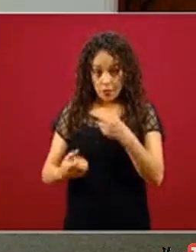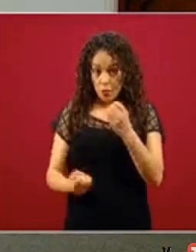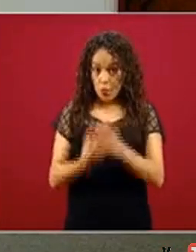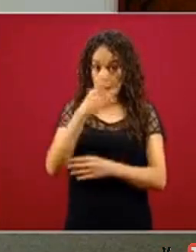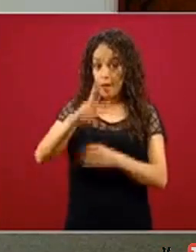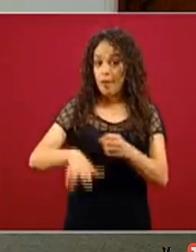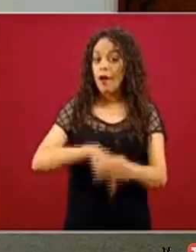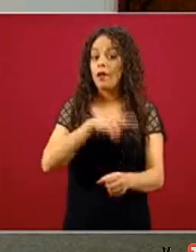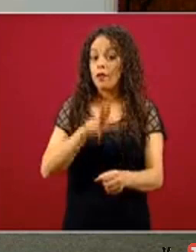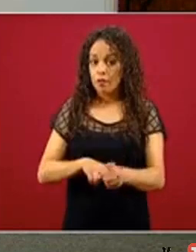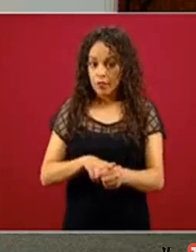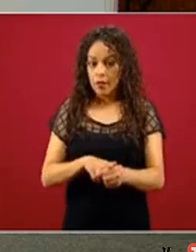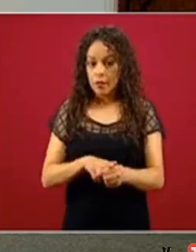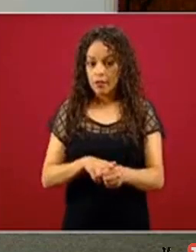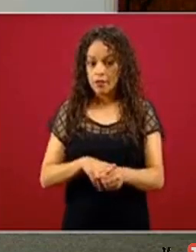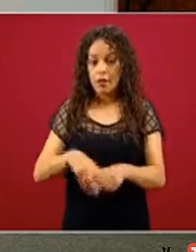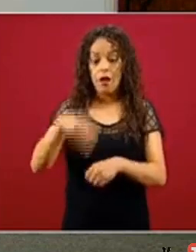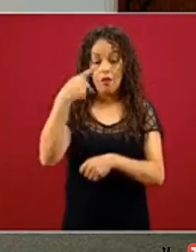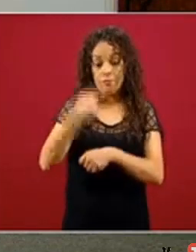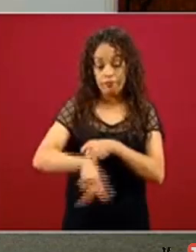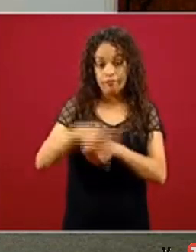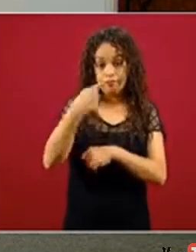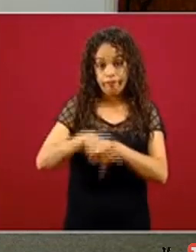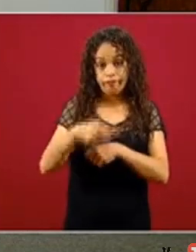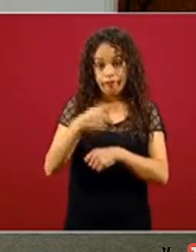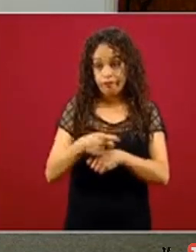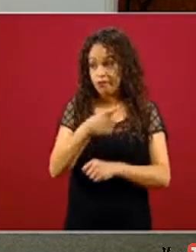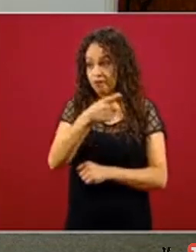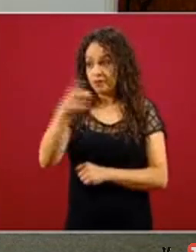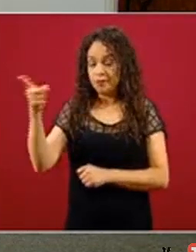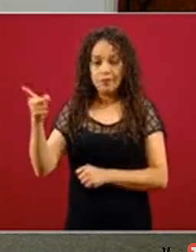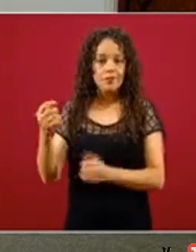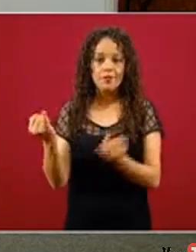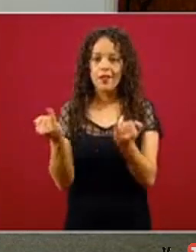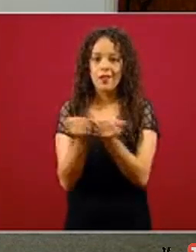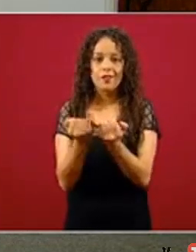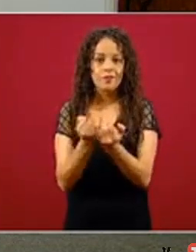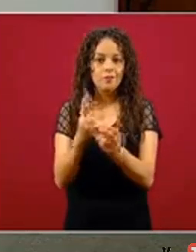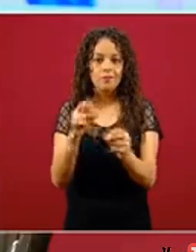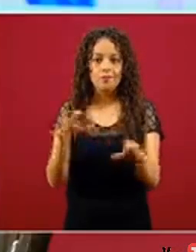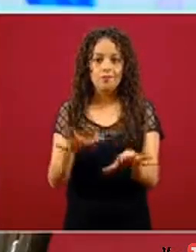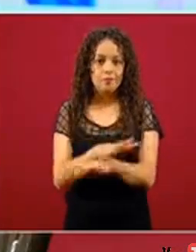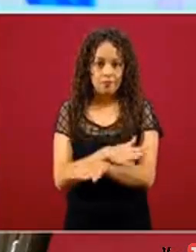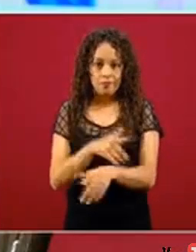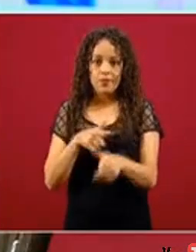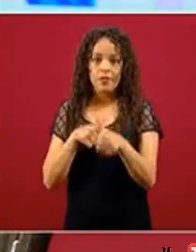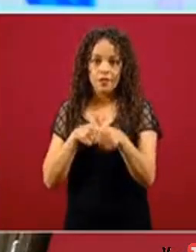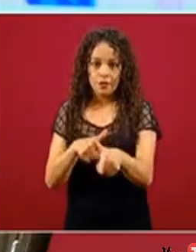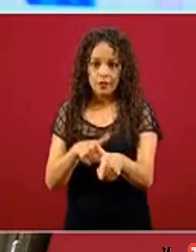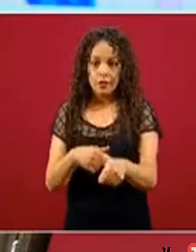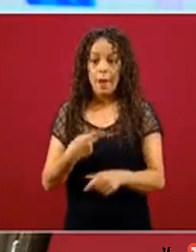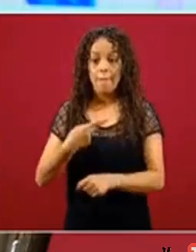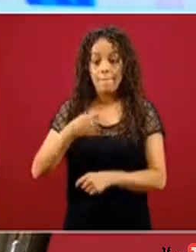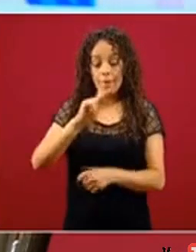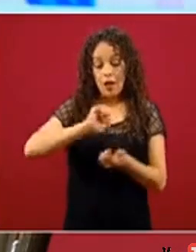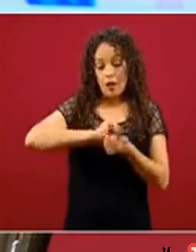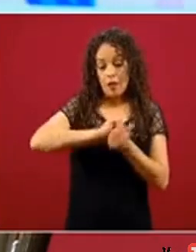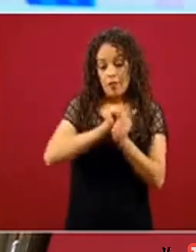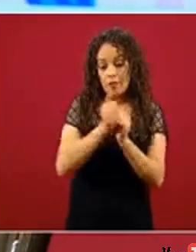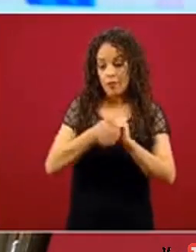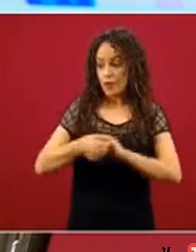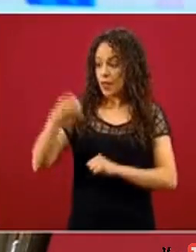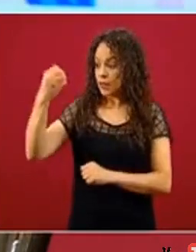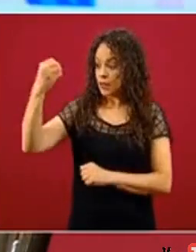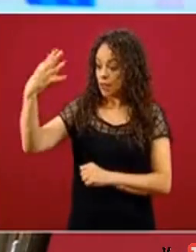el riesgo intrínseco de las personas no cambia, pero la progresión del semáforo es consecuencia